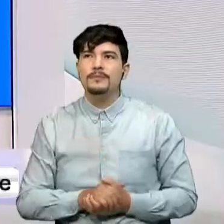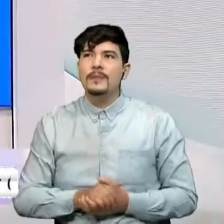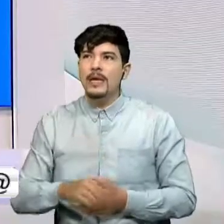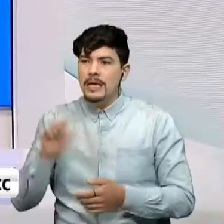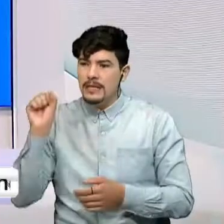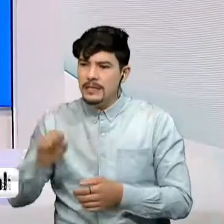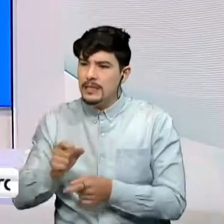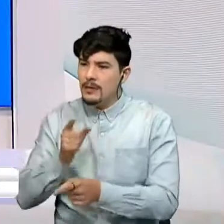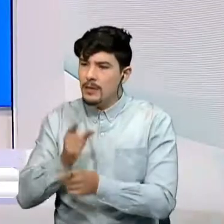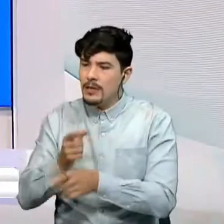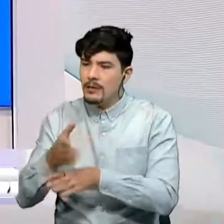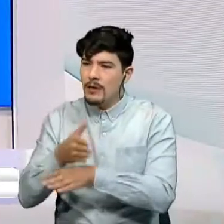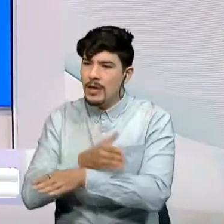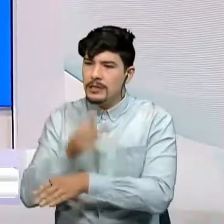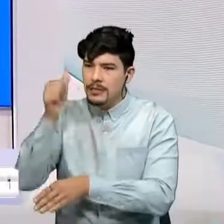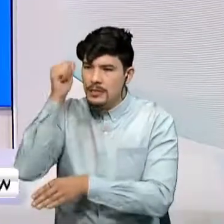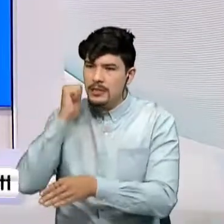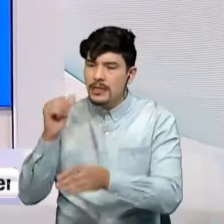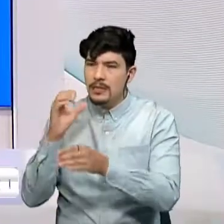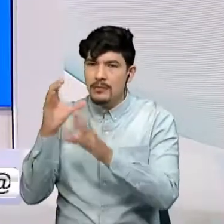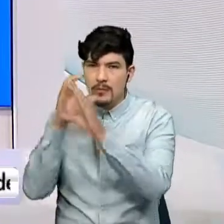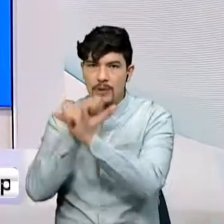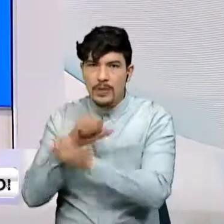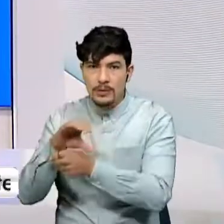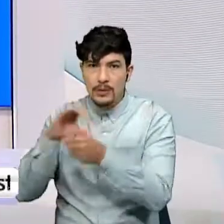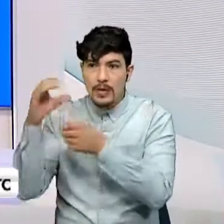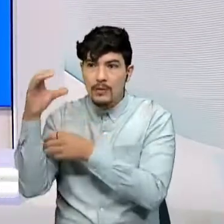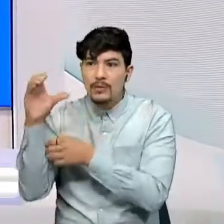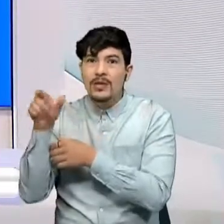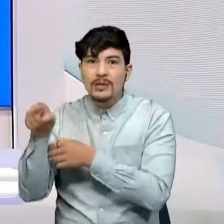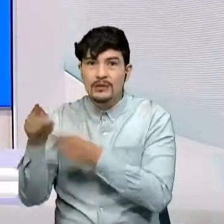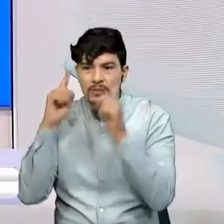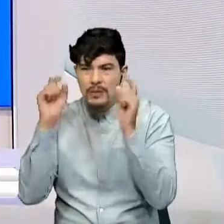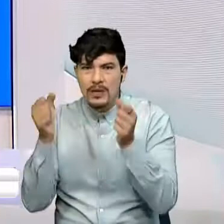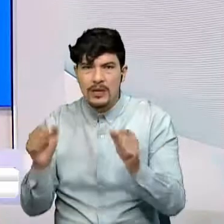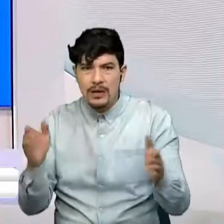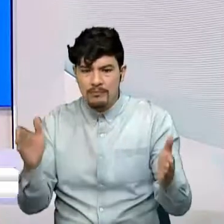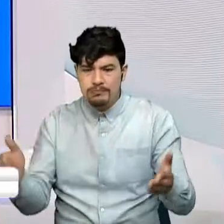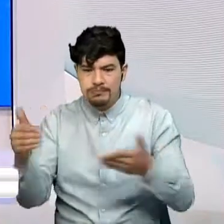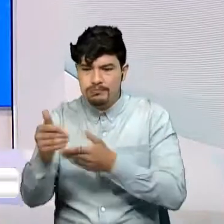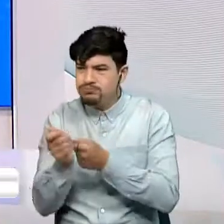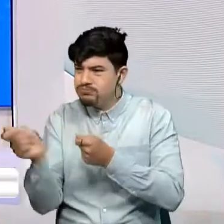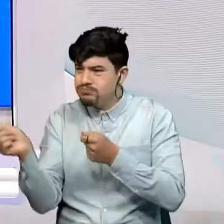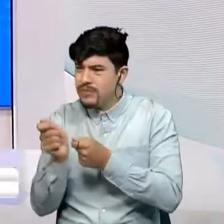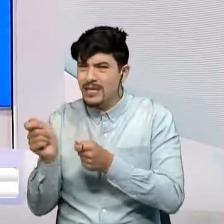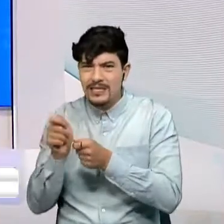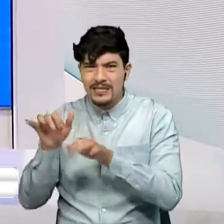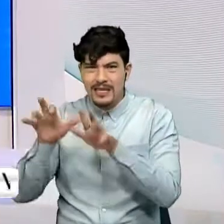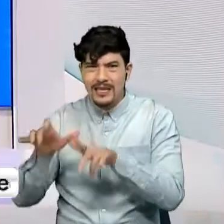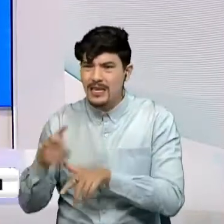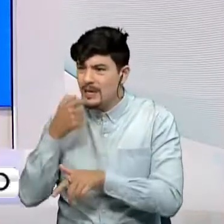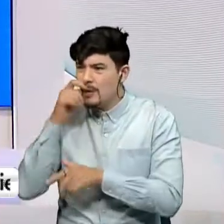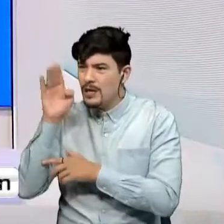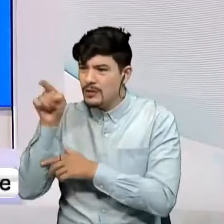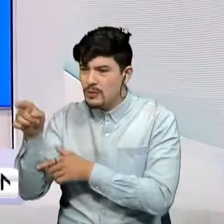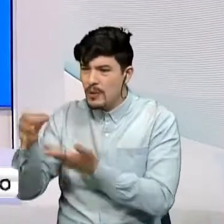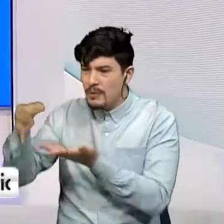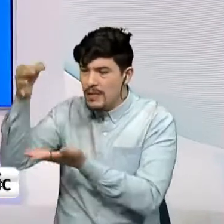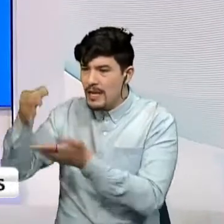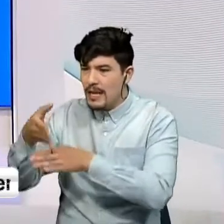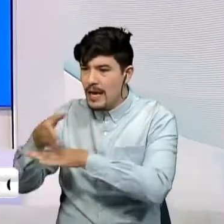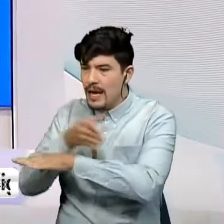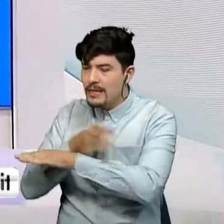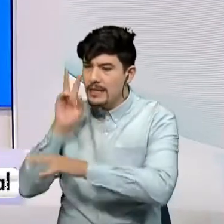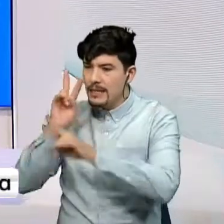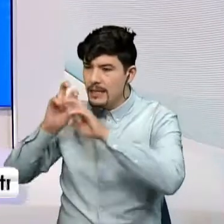la noche anterior en Cúcuta ya se vivía tensión ante un paquete abandonado en inmediaciones de la Secretaría de Tránsito de esa capital. Luego de la